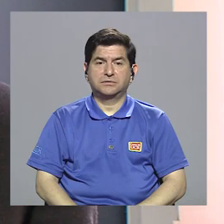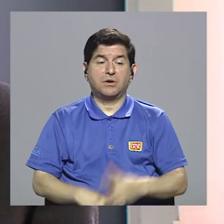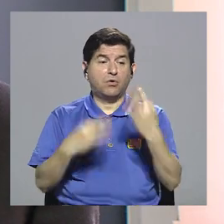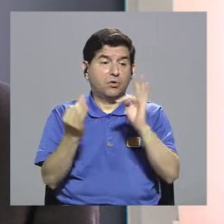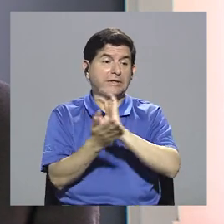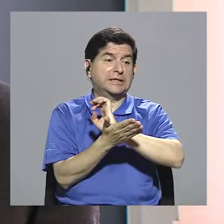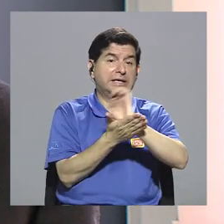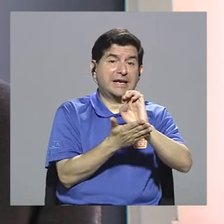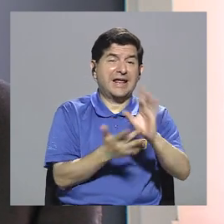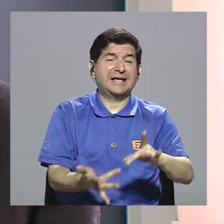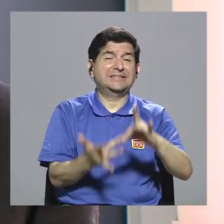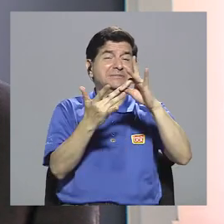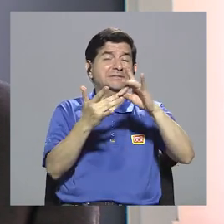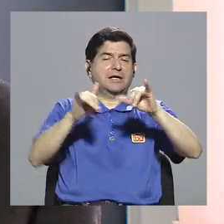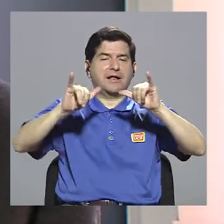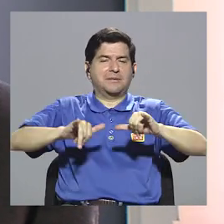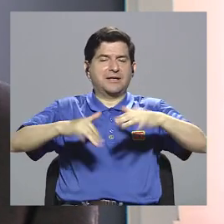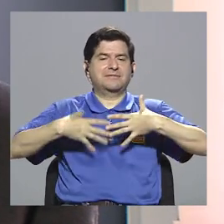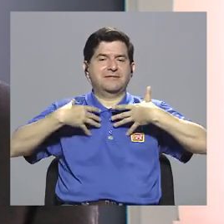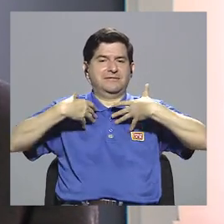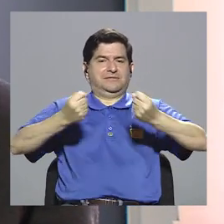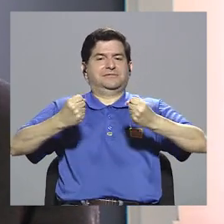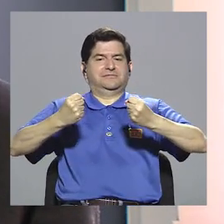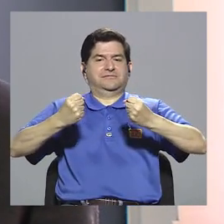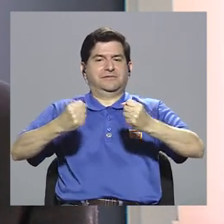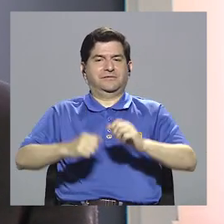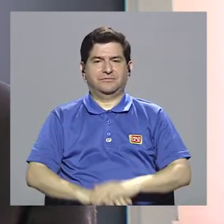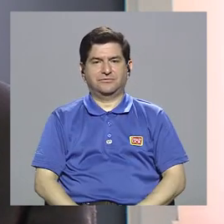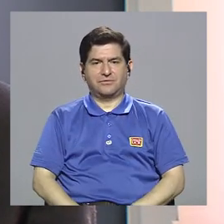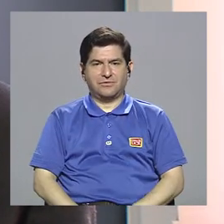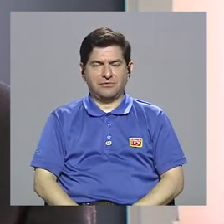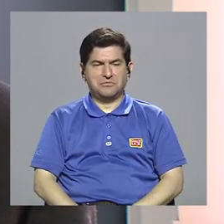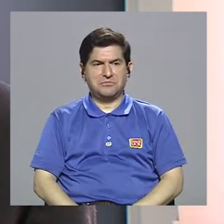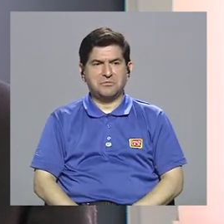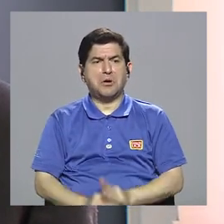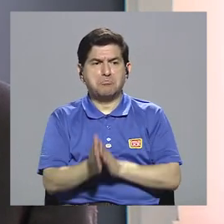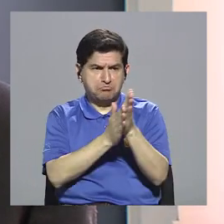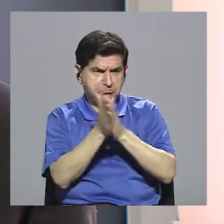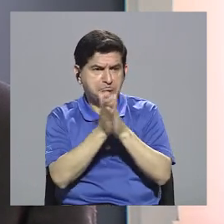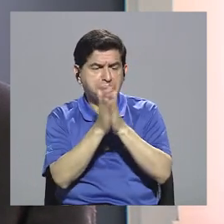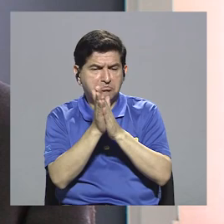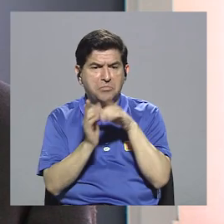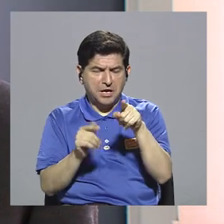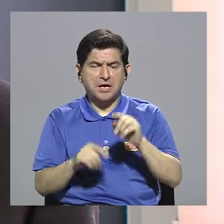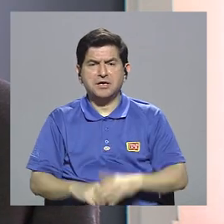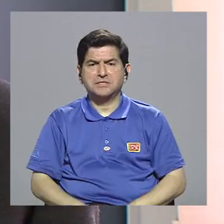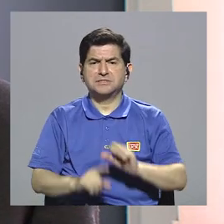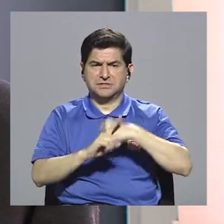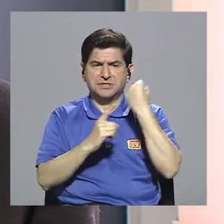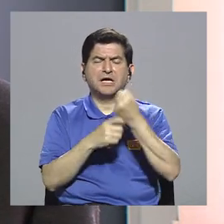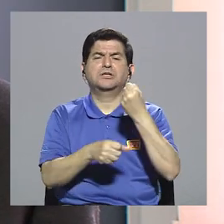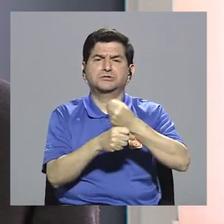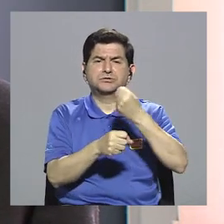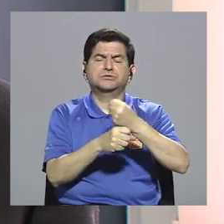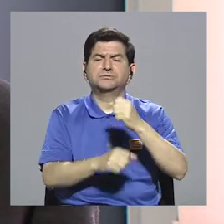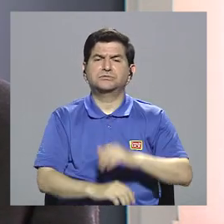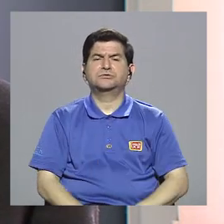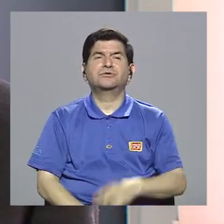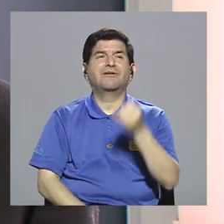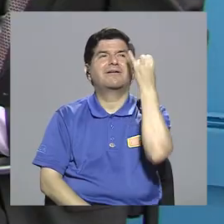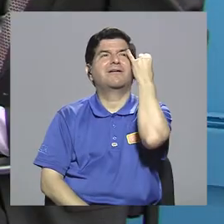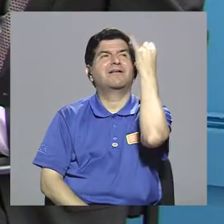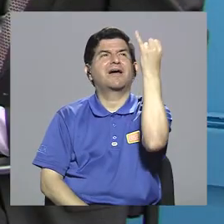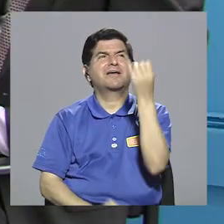todo al mantenerse saludable que se pueden aprovechar estas instancias de trabajar también entonces la idea es que esto se